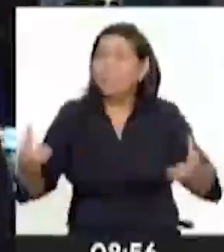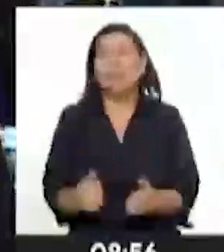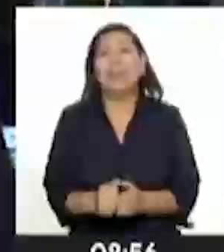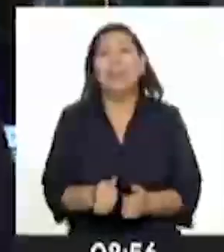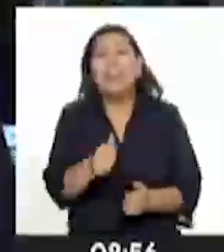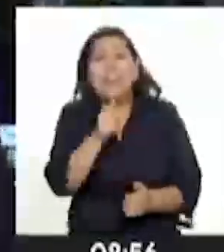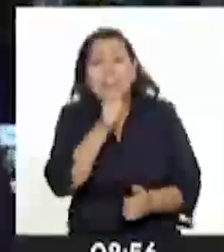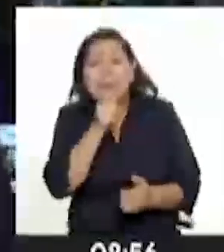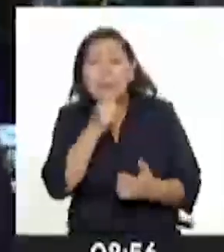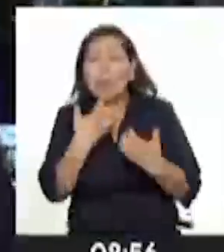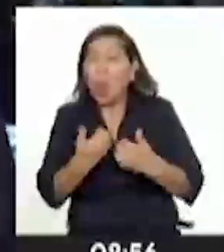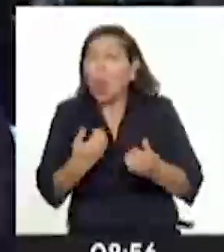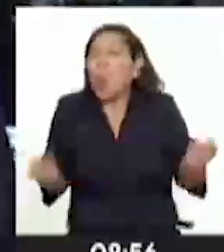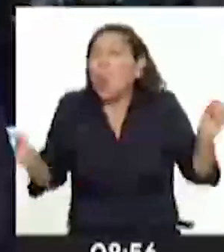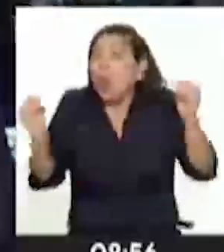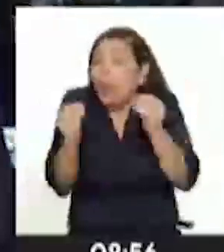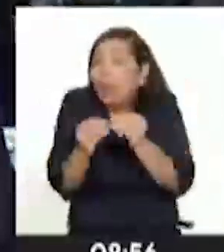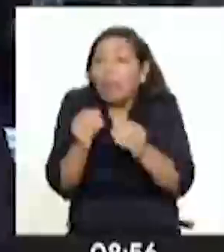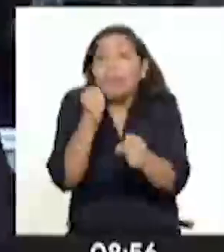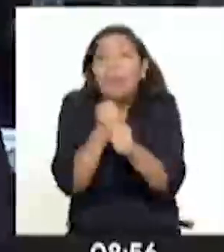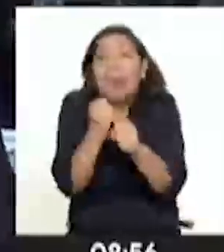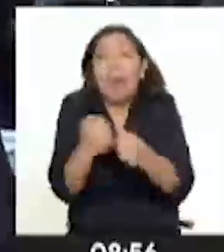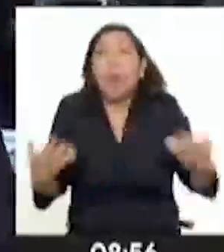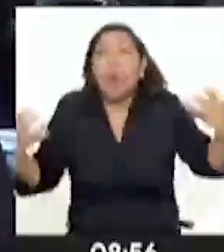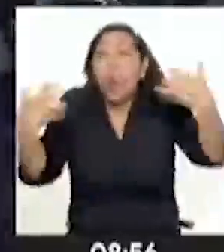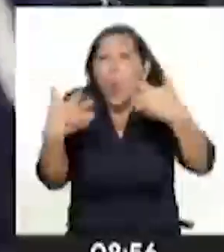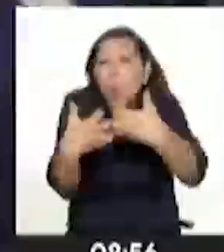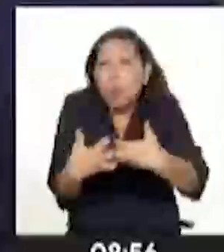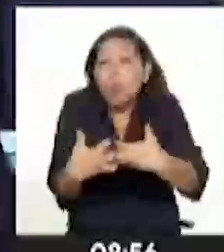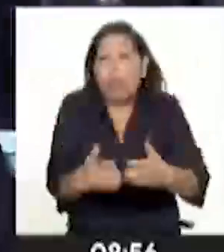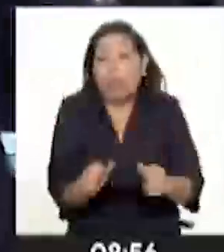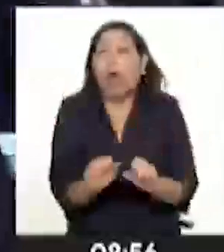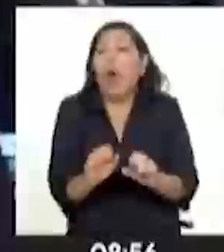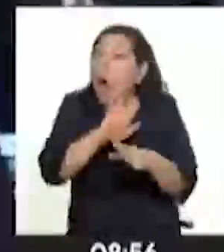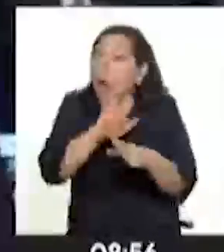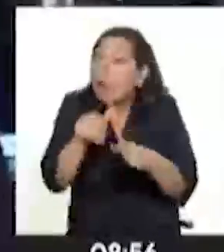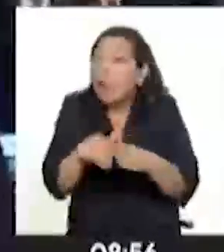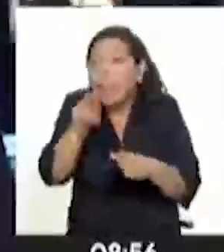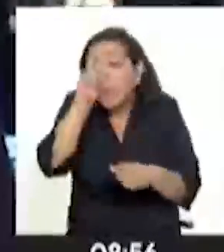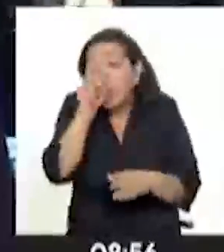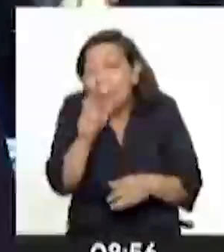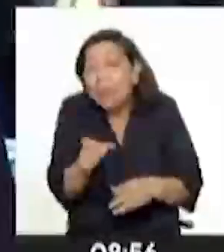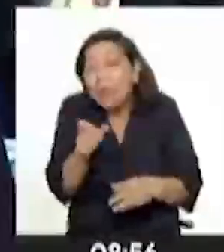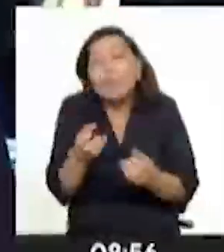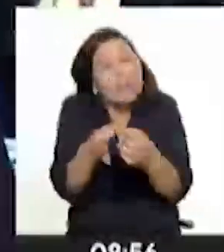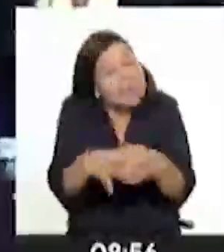sector privado, juntos. Ese es el mensaje que tenemos que dar al mundo y a todos los peruanos.